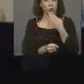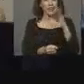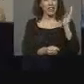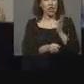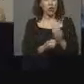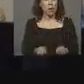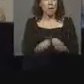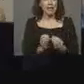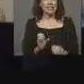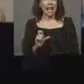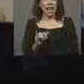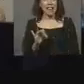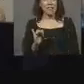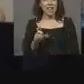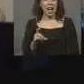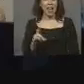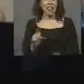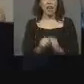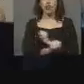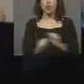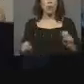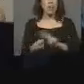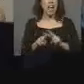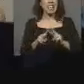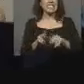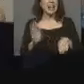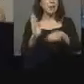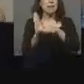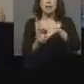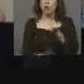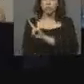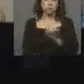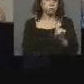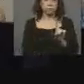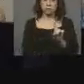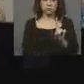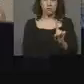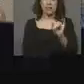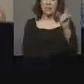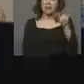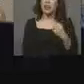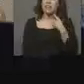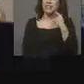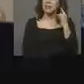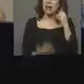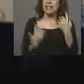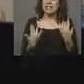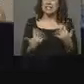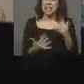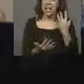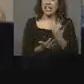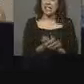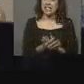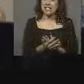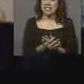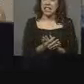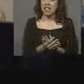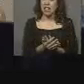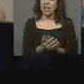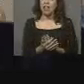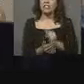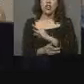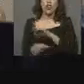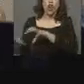tortura calificada no se pueda aplicar el mínimo. Si la víctima se encuentra legítima o